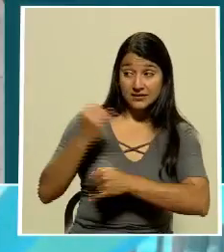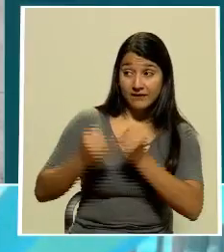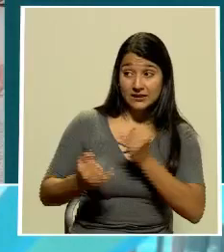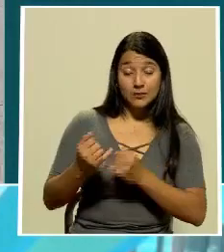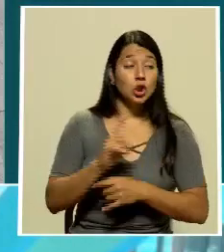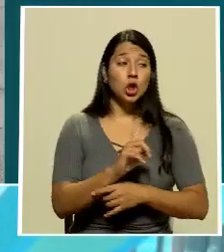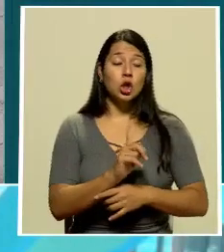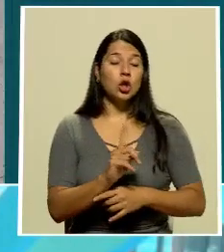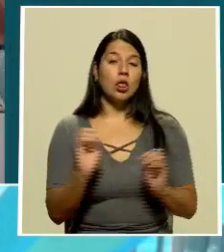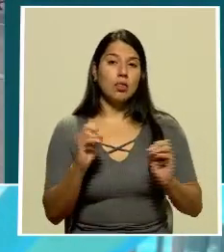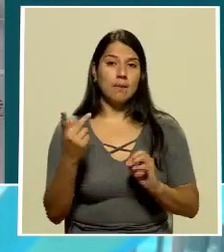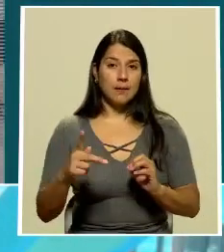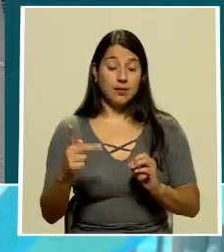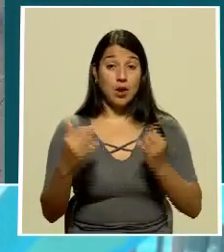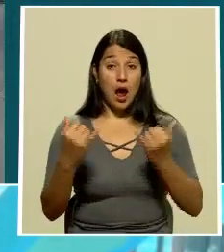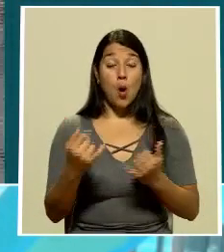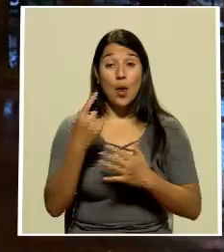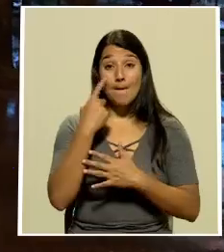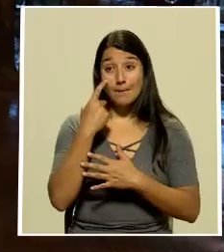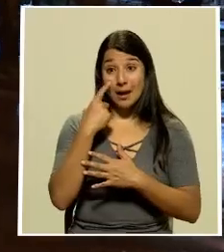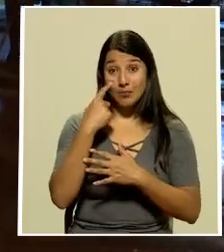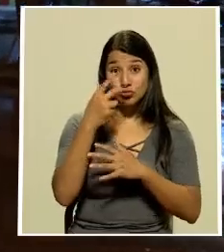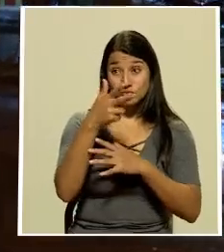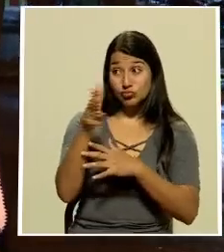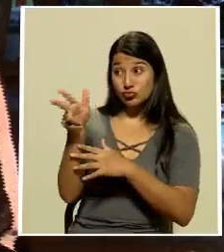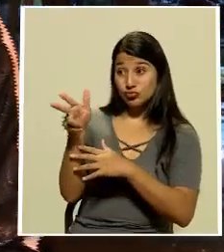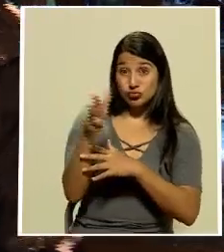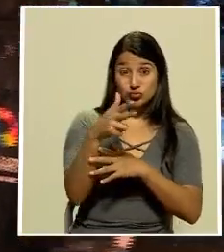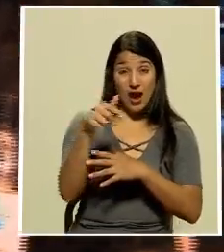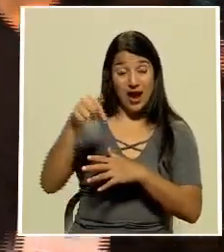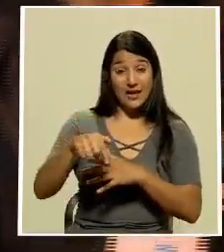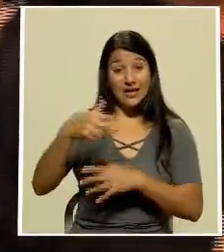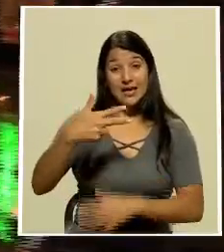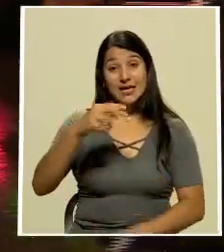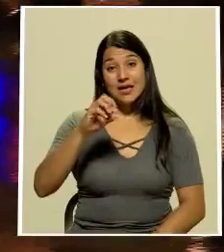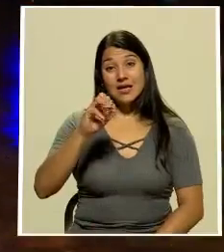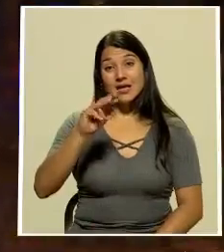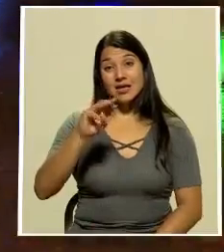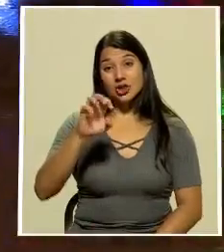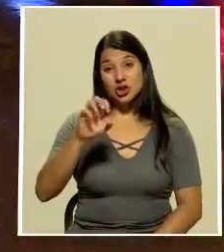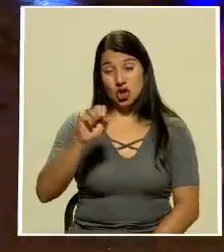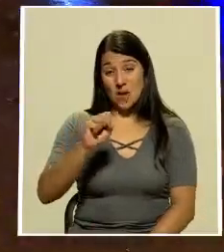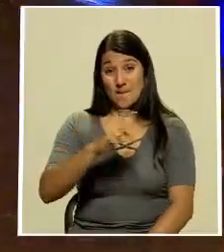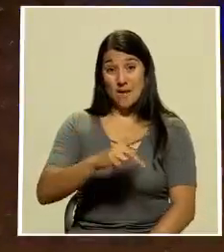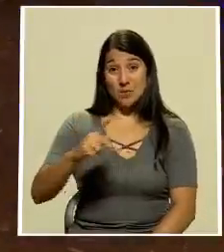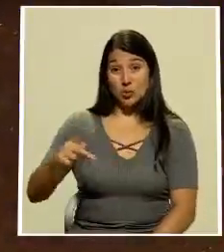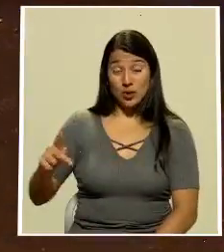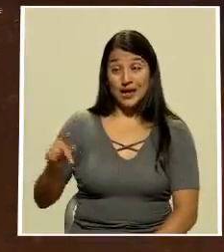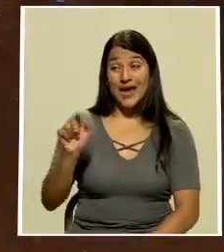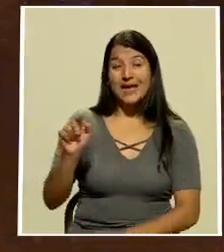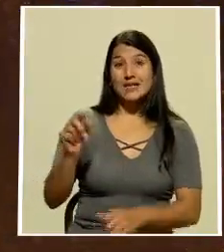Vamos a ver imágenes en vivo a esta hora del camarógrafo Marco Millape en este punto de Chomes. Precisamente ustedes pueden ver, esto era lo que estaban utilizando